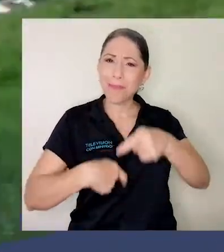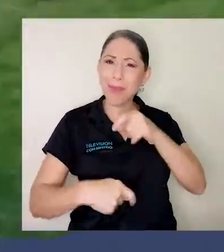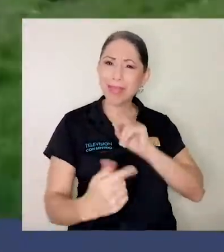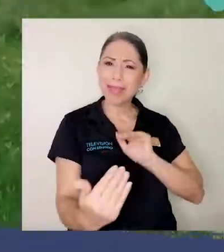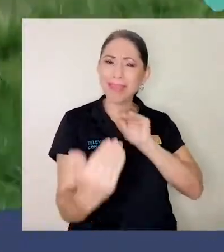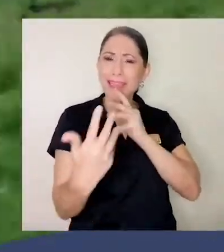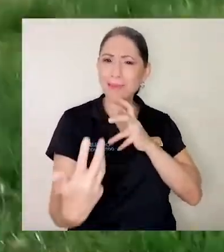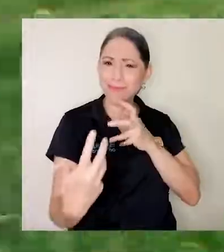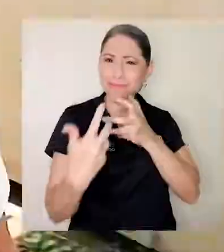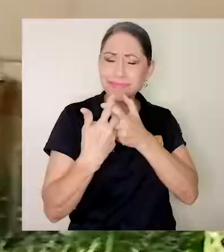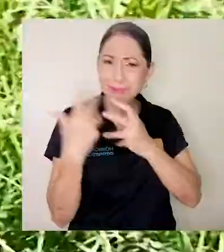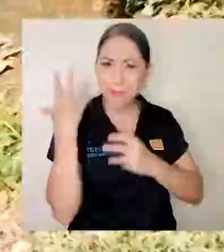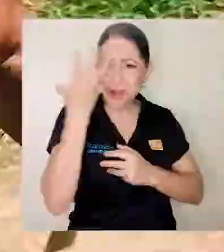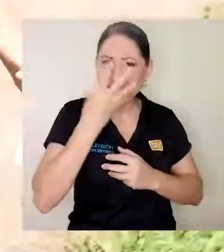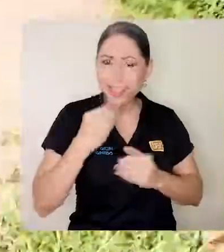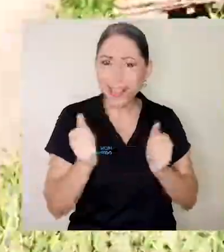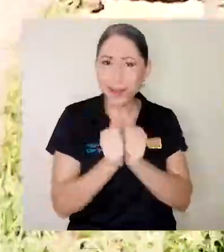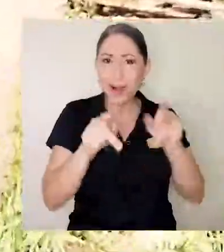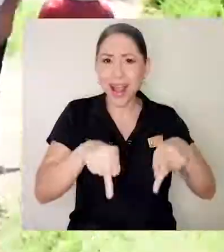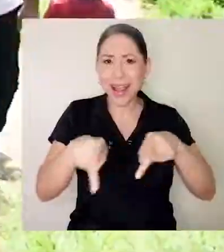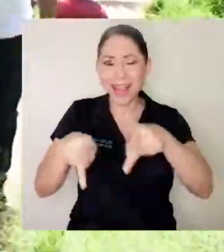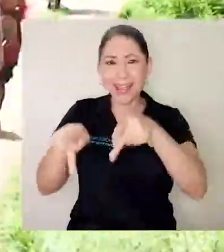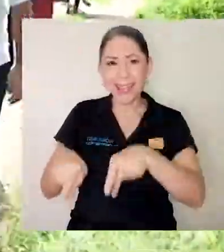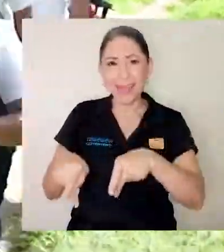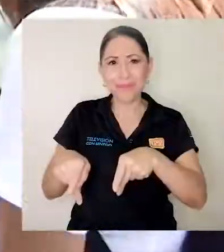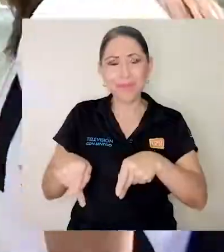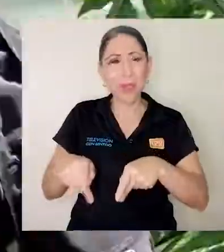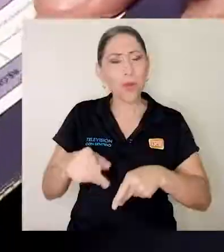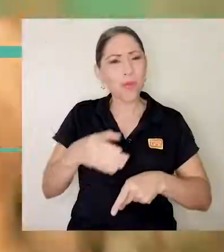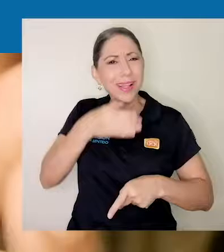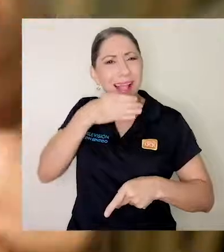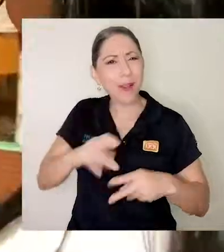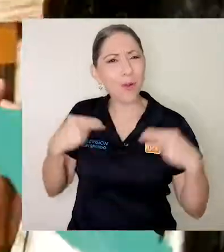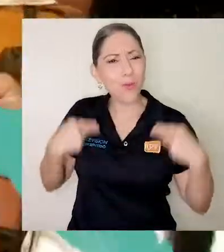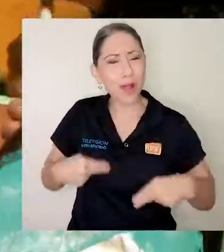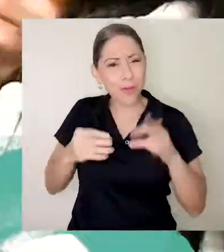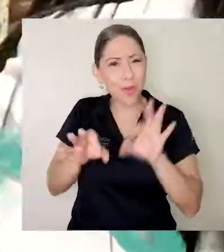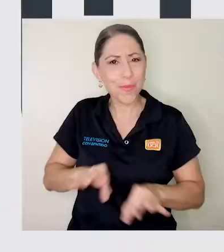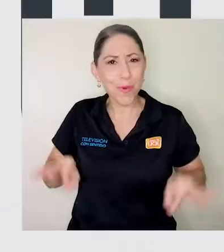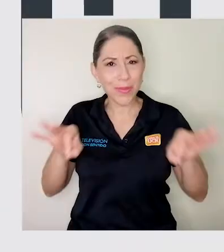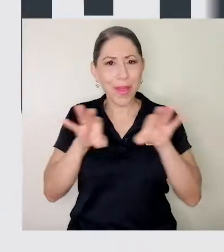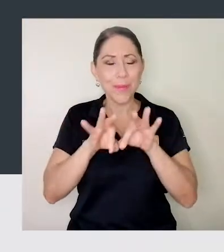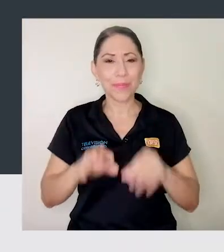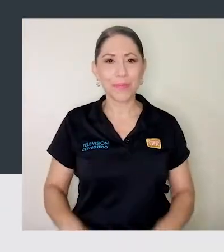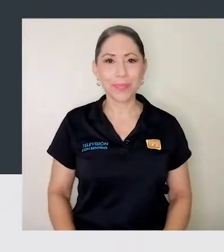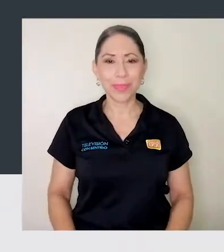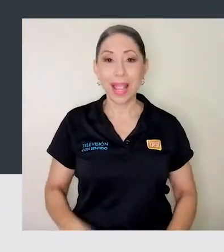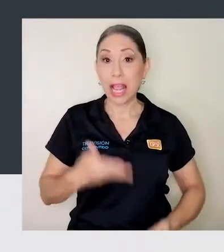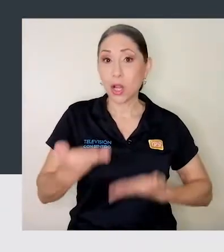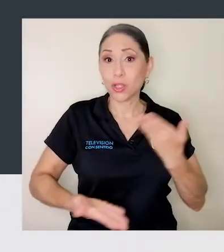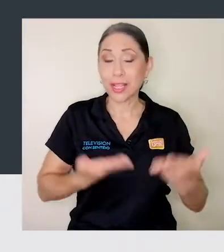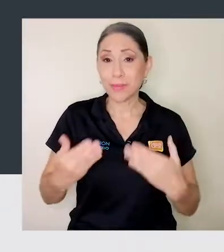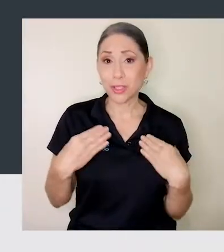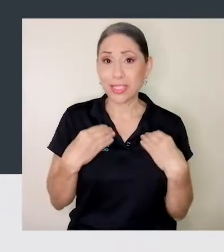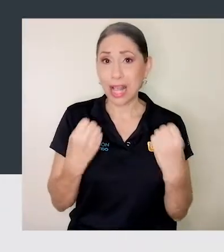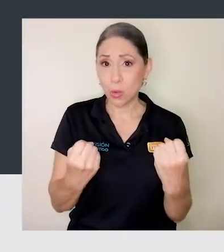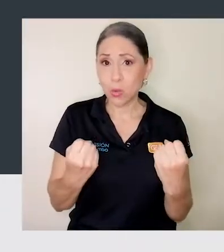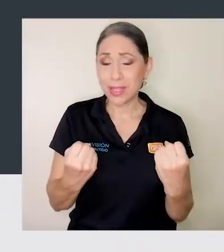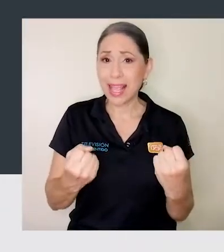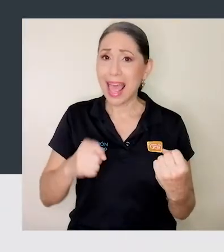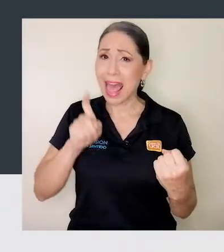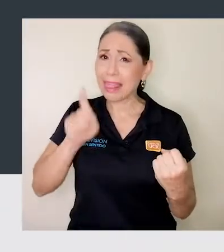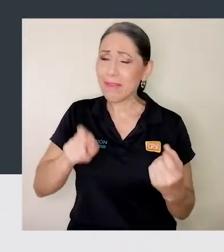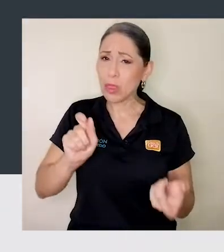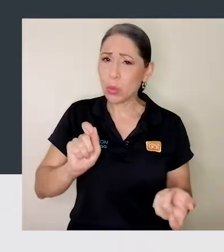gente y genera, digamos, un calor humano muy importante. Los servicios de salud han tenido